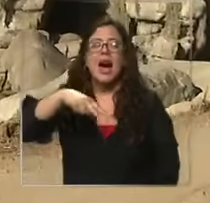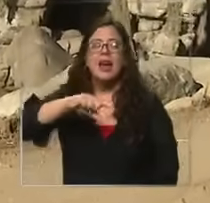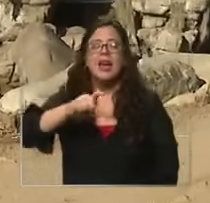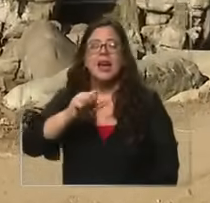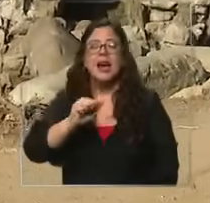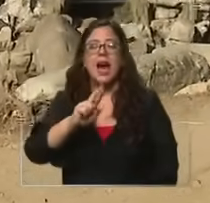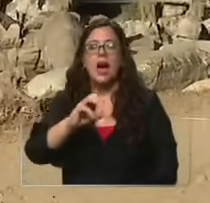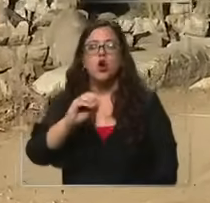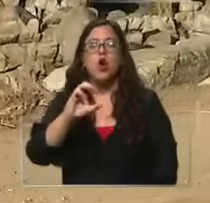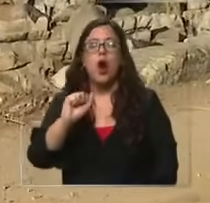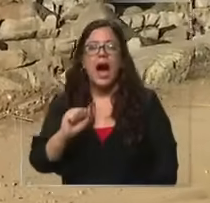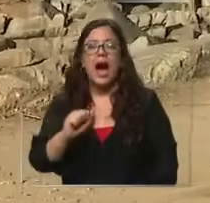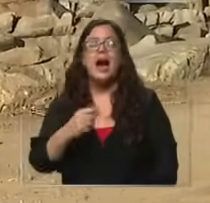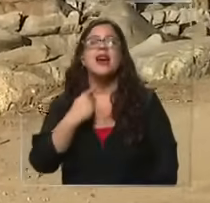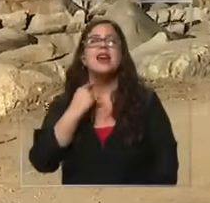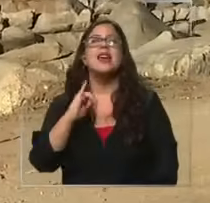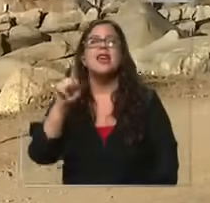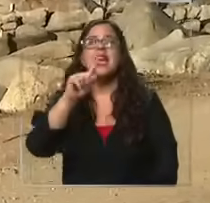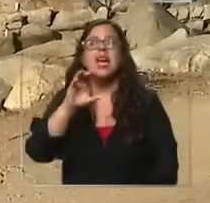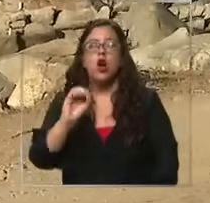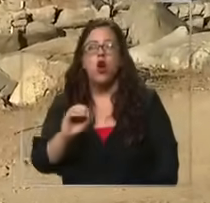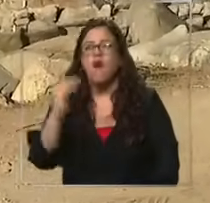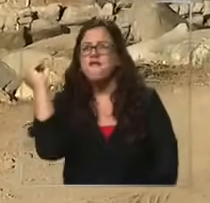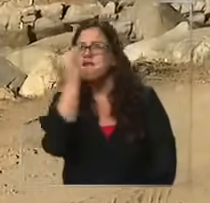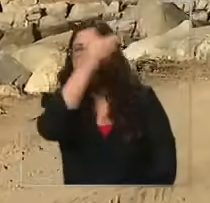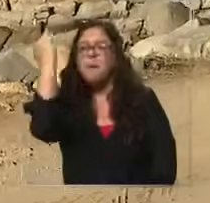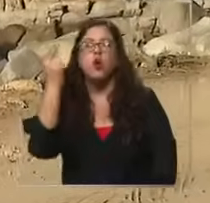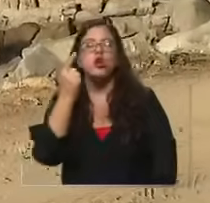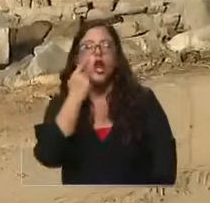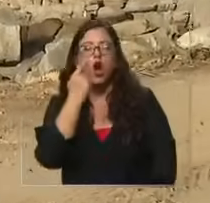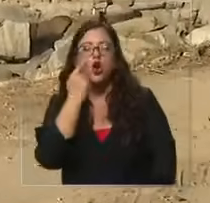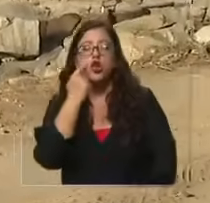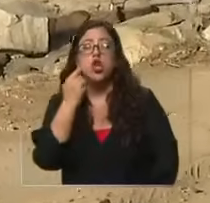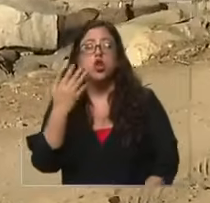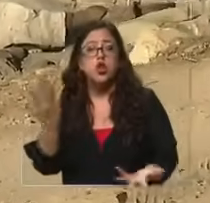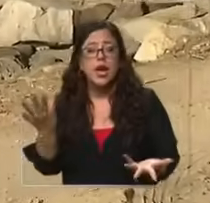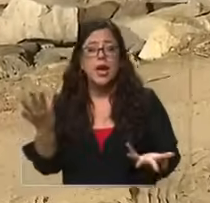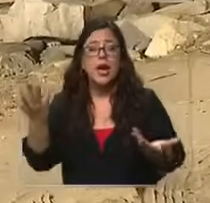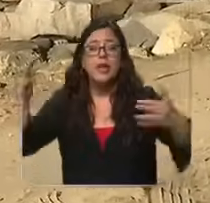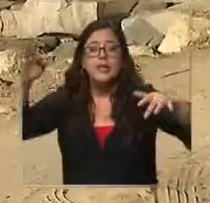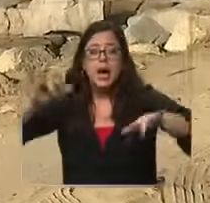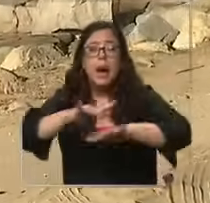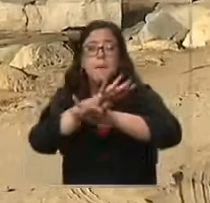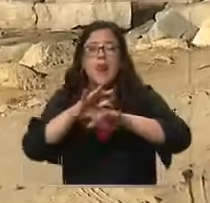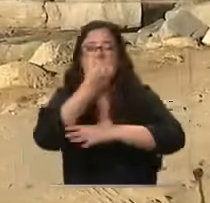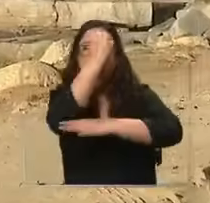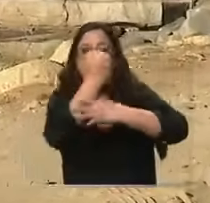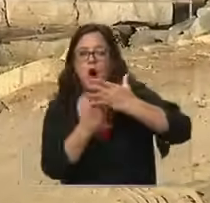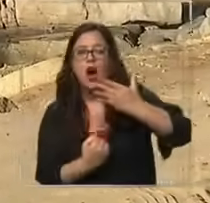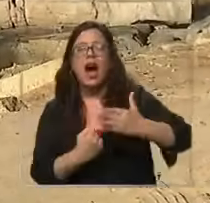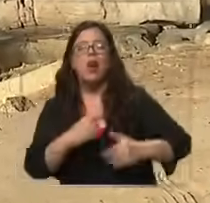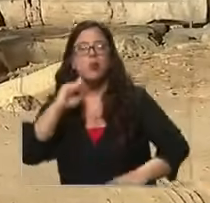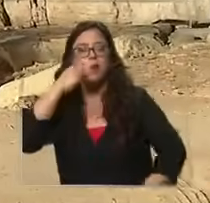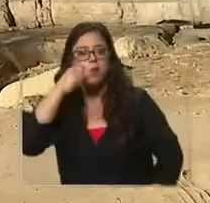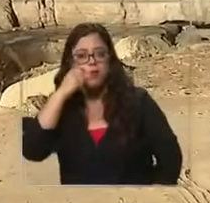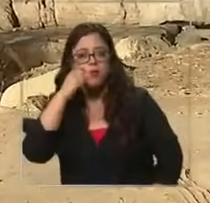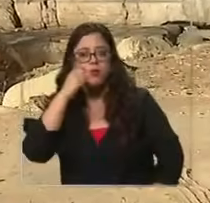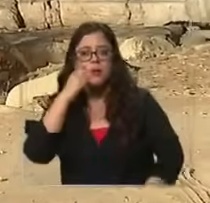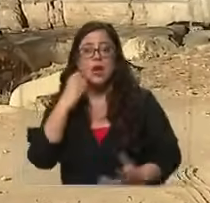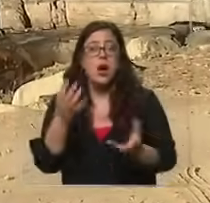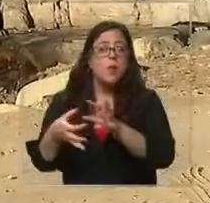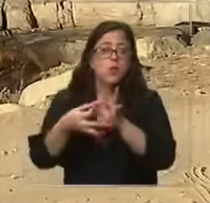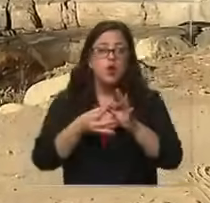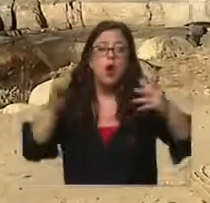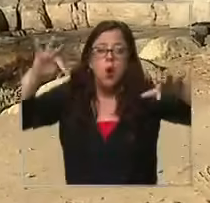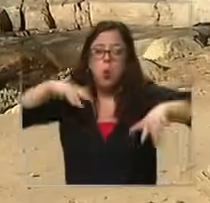más conocida como la Playa de los Ahogados, justamente por el roquerío y las fuertes corrientes. Lamentablemente, muchas personas siguen viniendo acá y